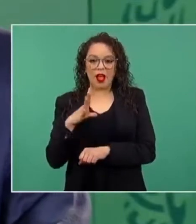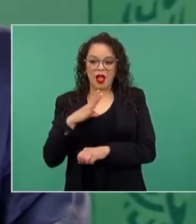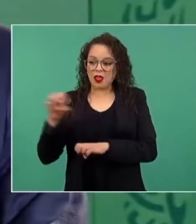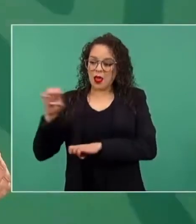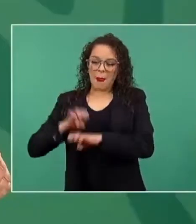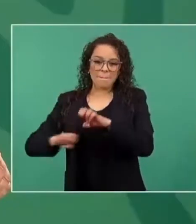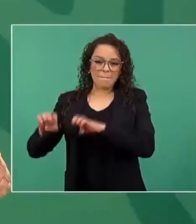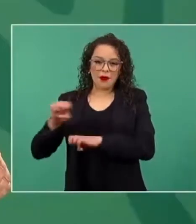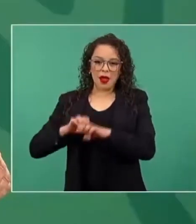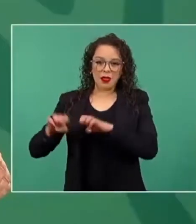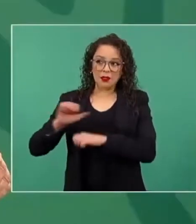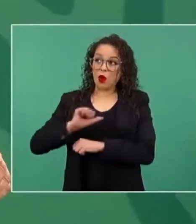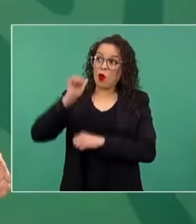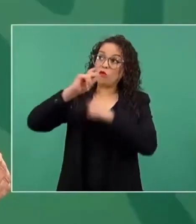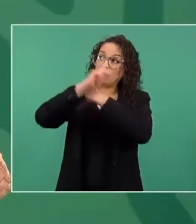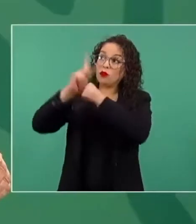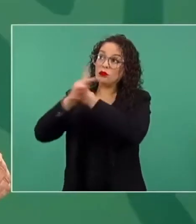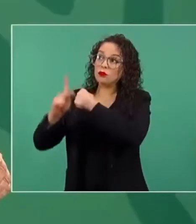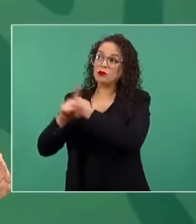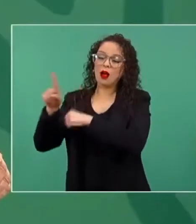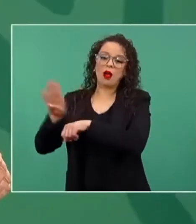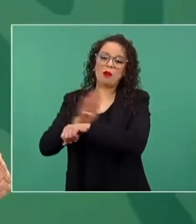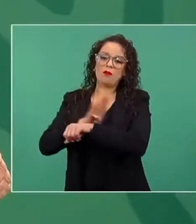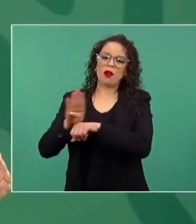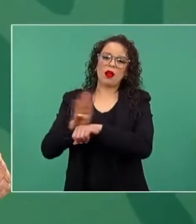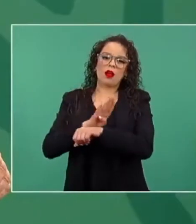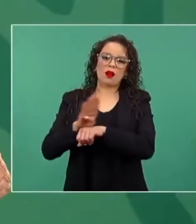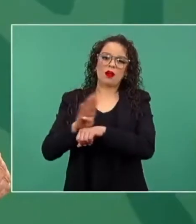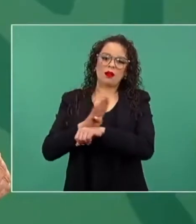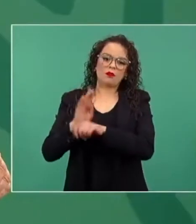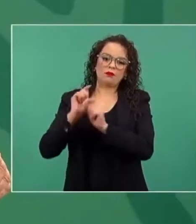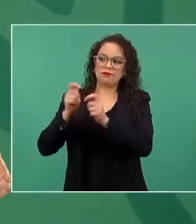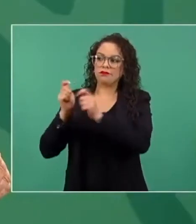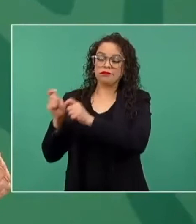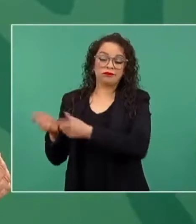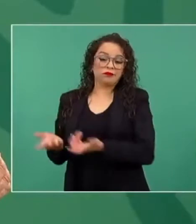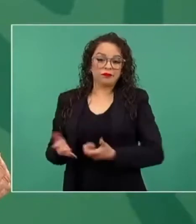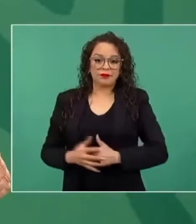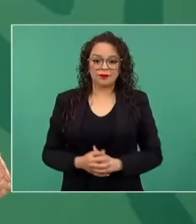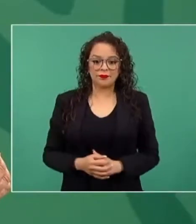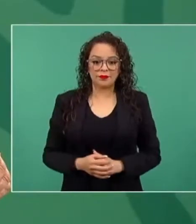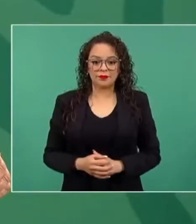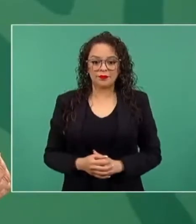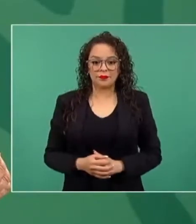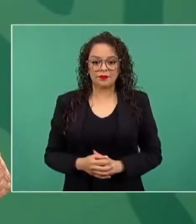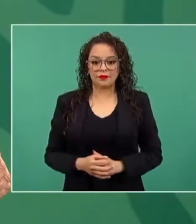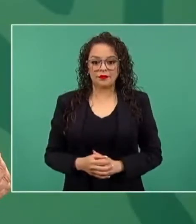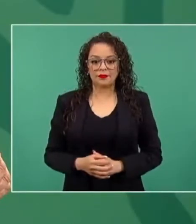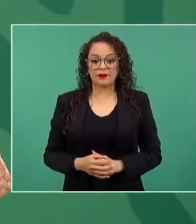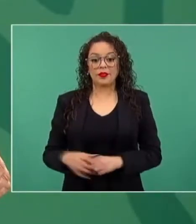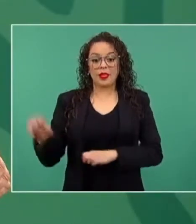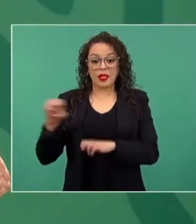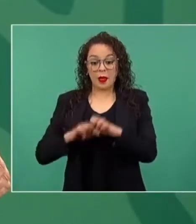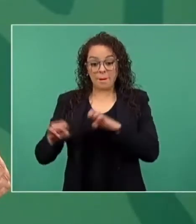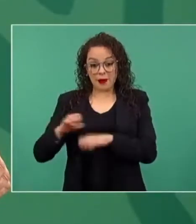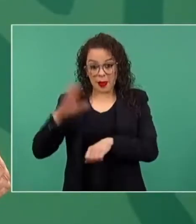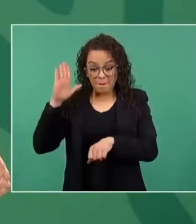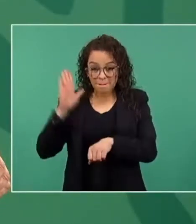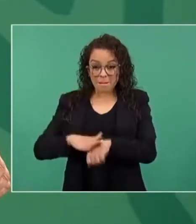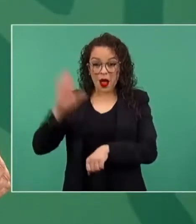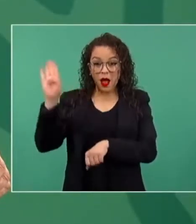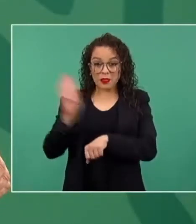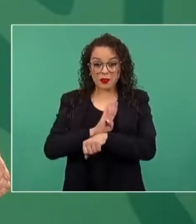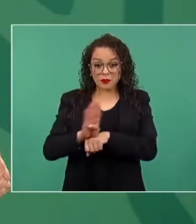sobre todo extranjeras. Explicó que la iniciativa que envió a la Cámara de Diputados consiste en buscar un